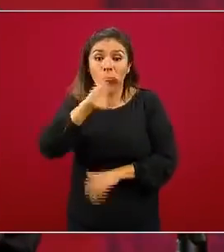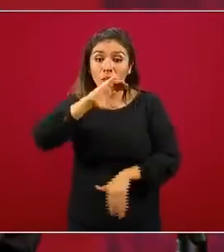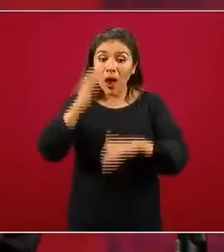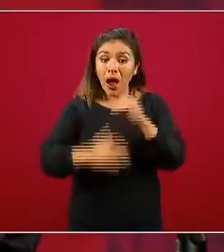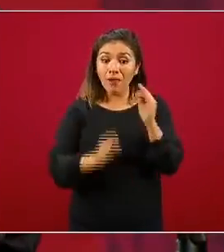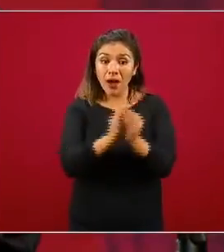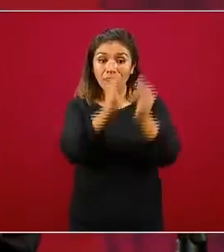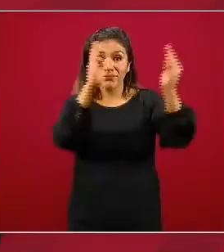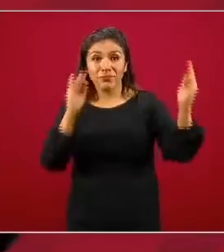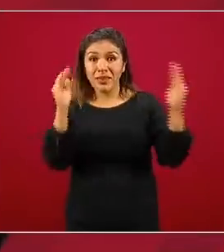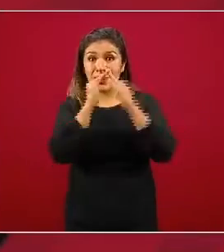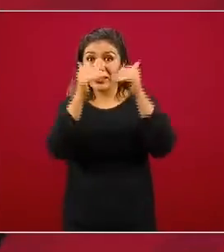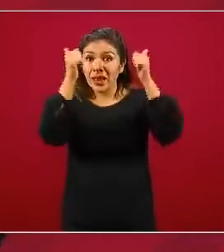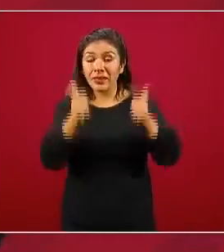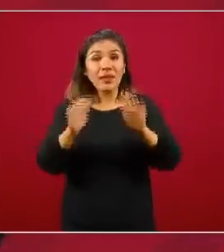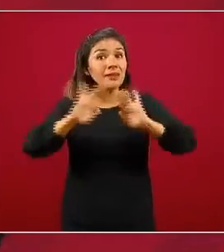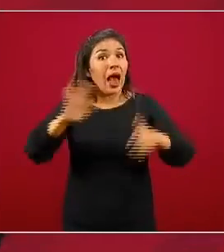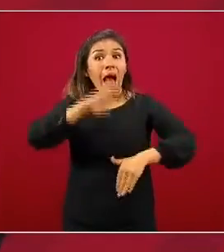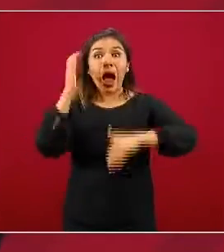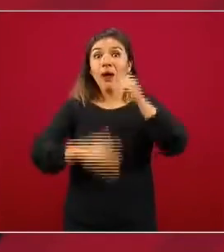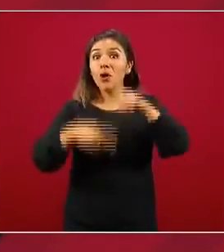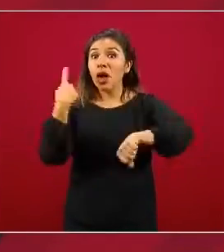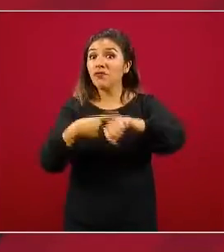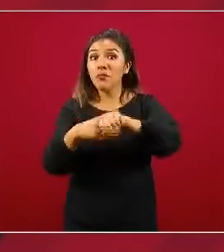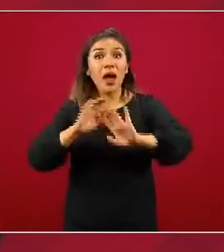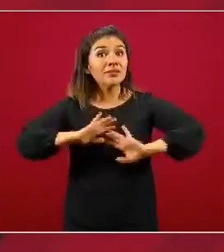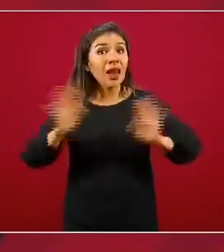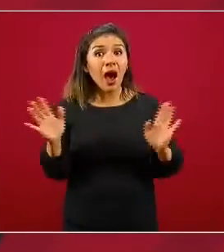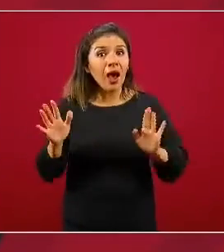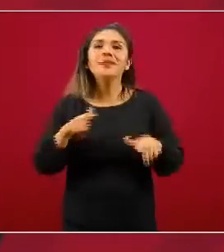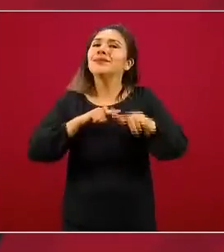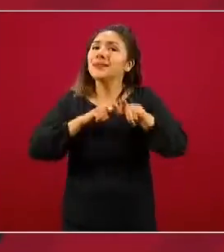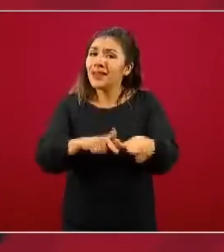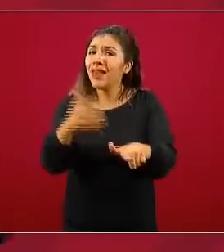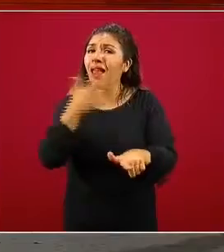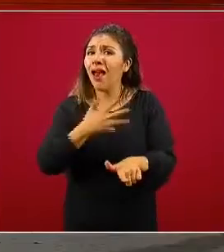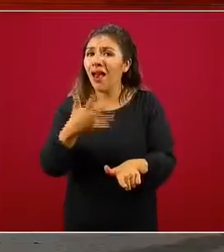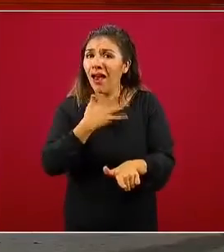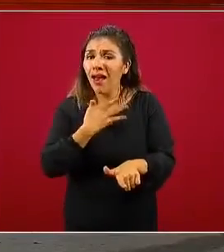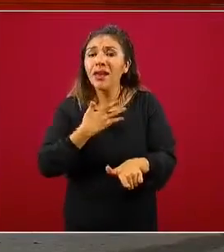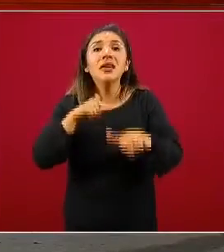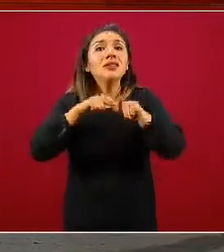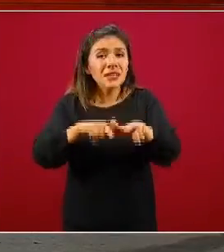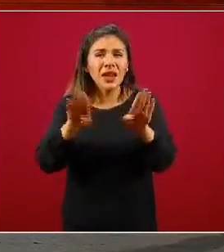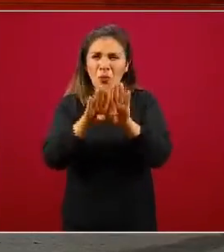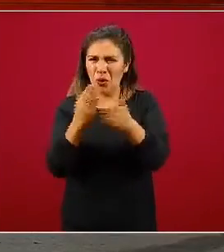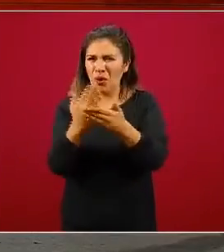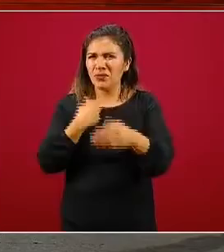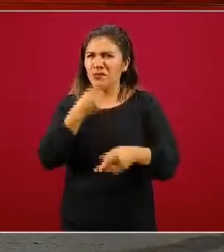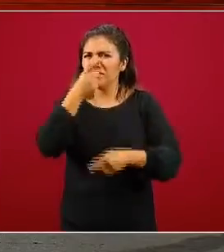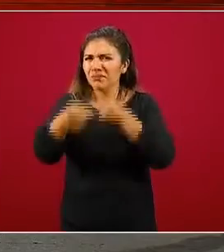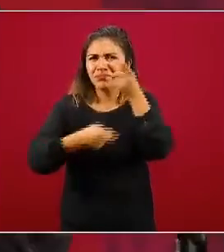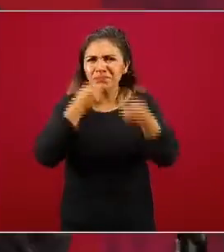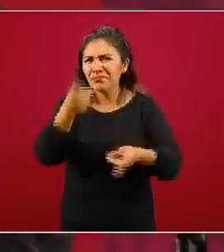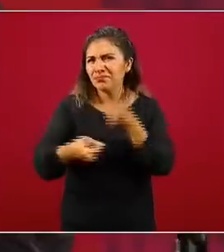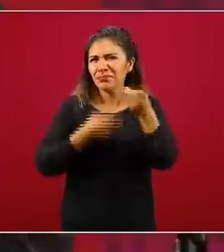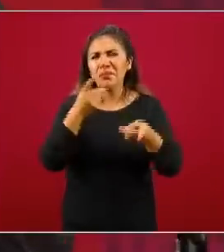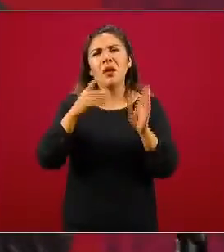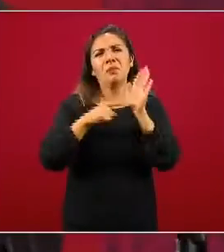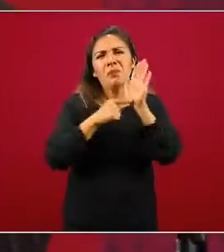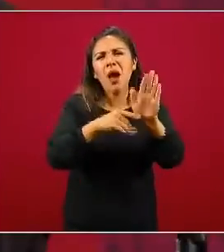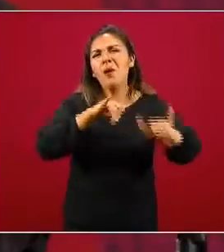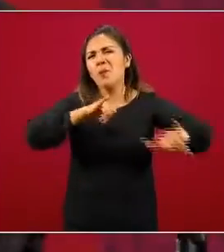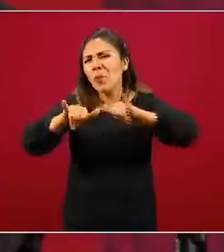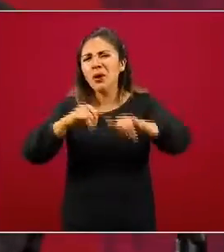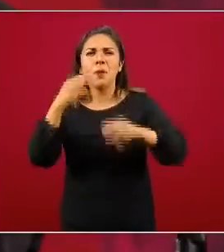Jornada Nacional no se acabó la epidemia continúa. La epidemia, como hemos explicado una y otra vez y mostrado en